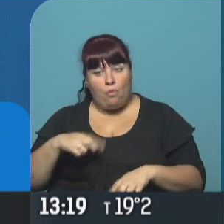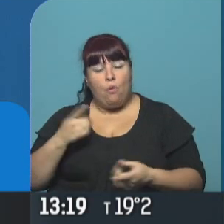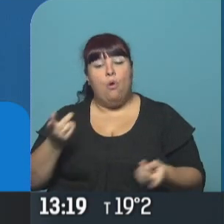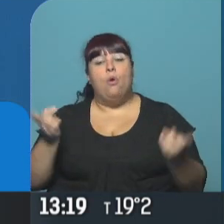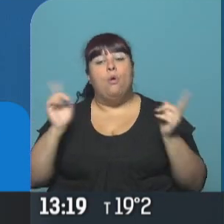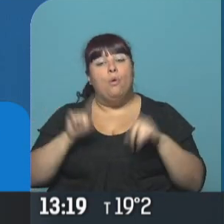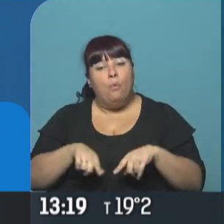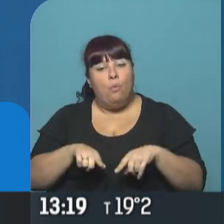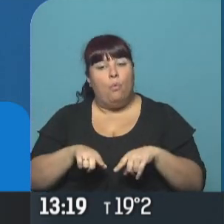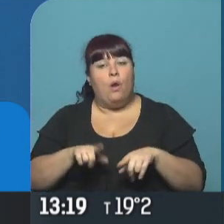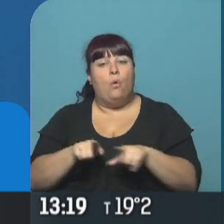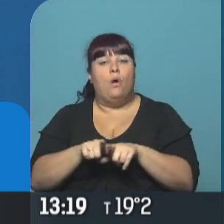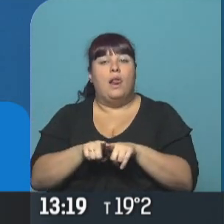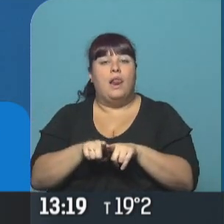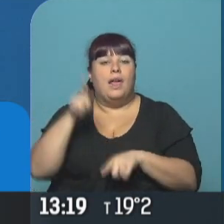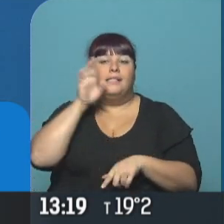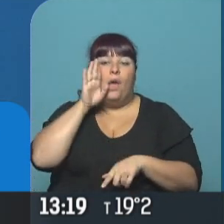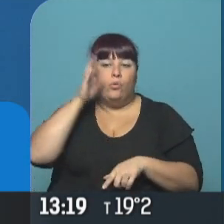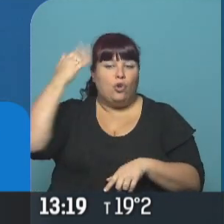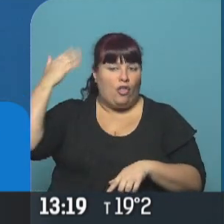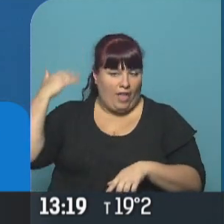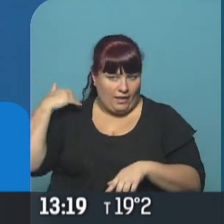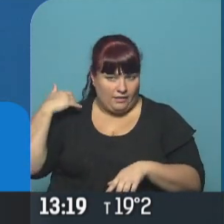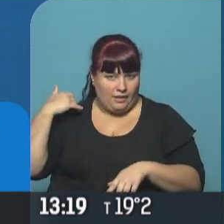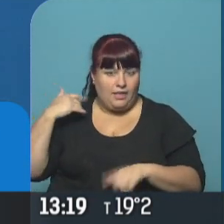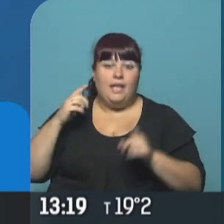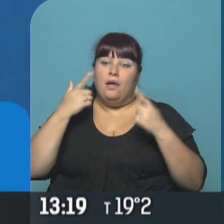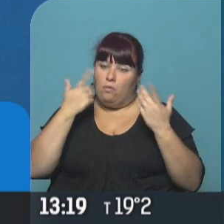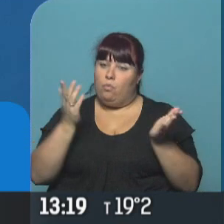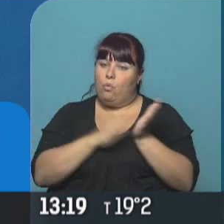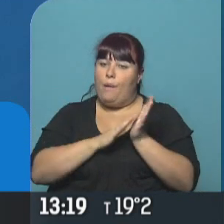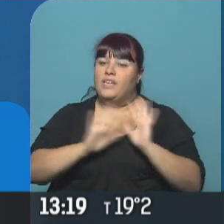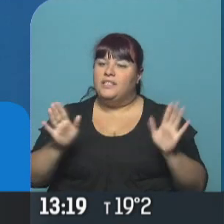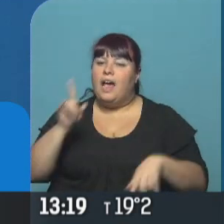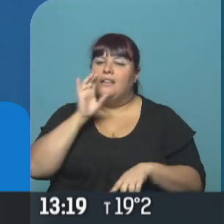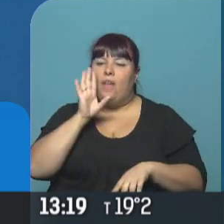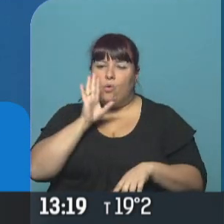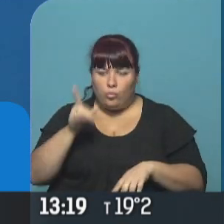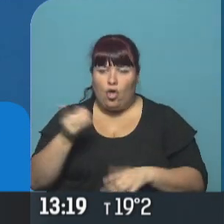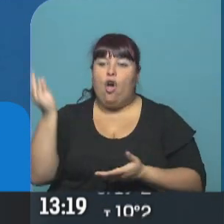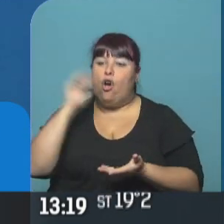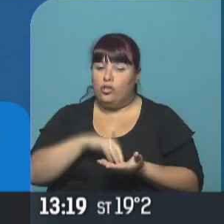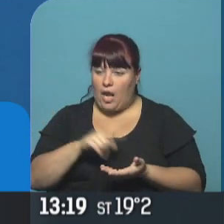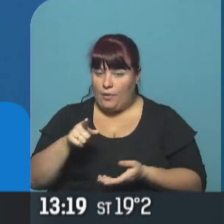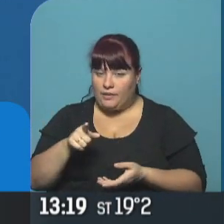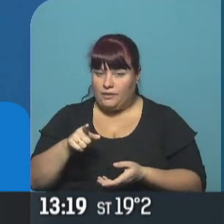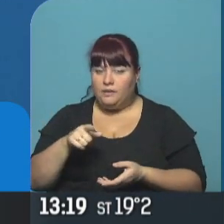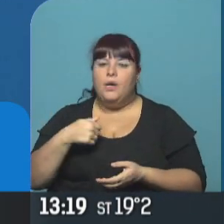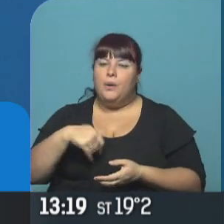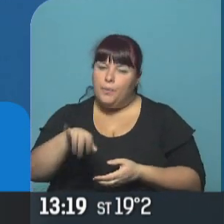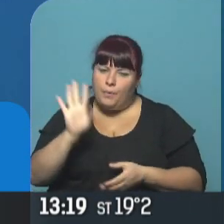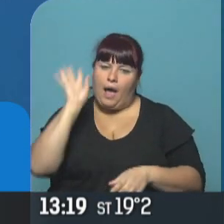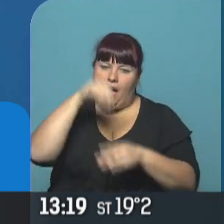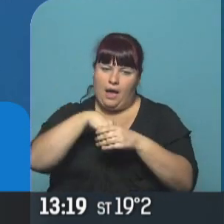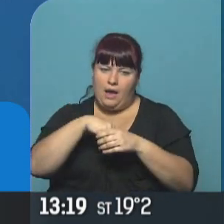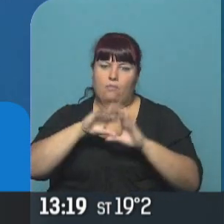restaurado lo que era Estados Unidos en el pasado y ha demostrado que Estados Unidos una vez más va a ser